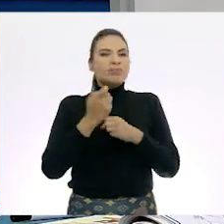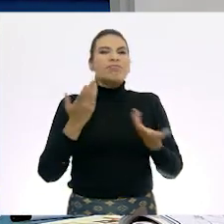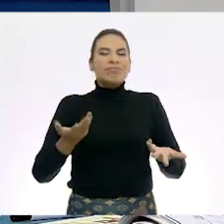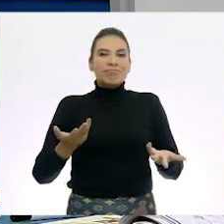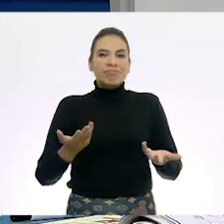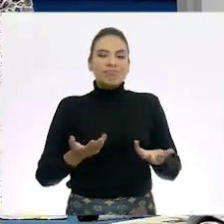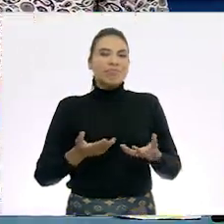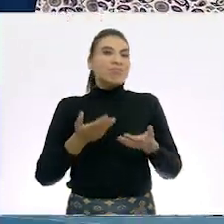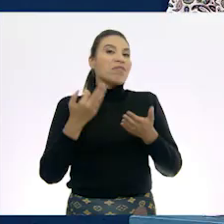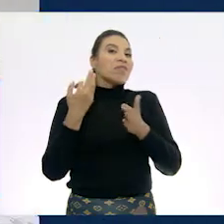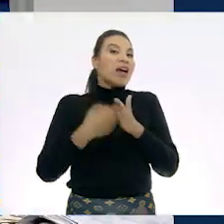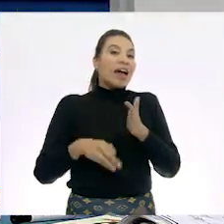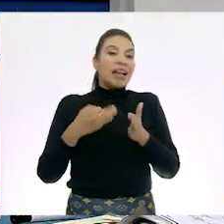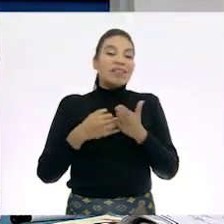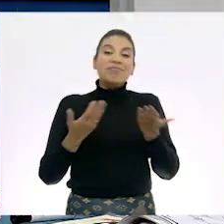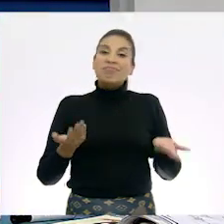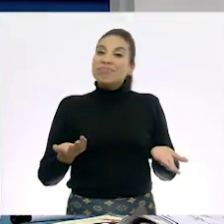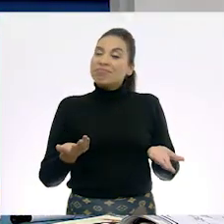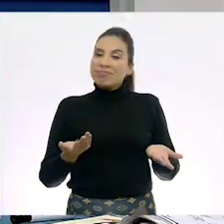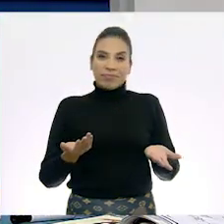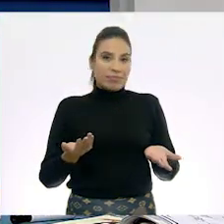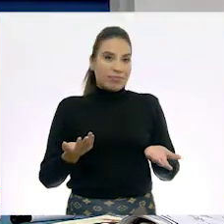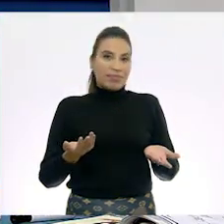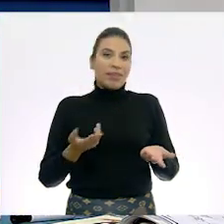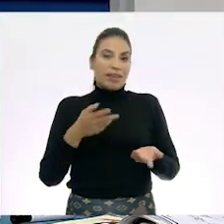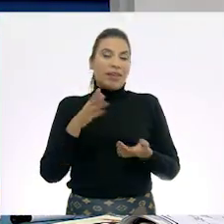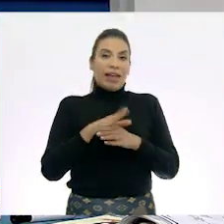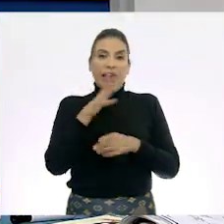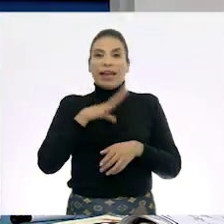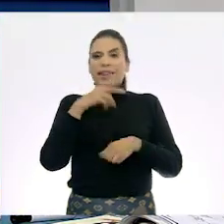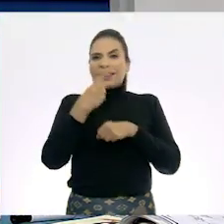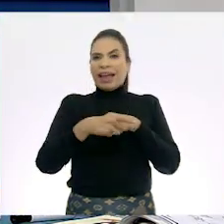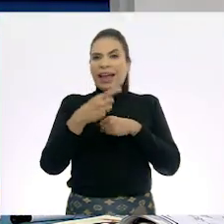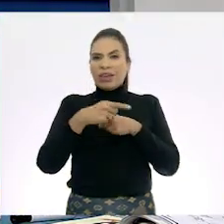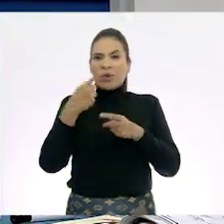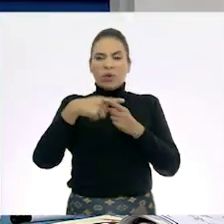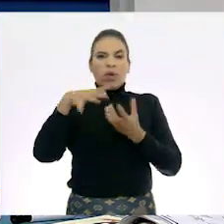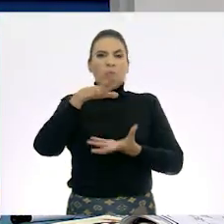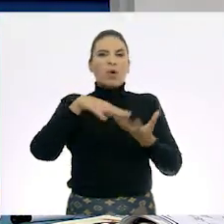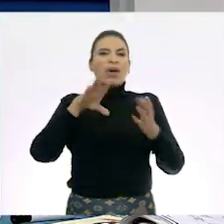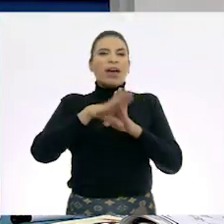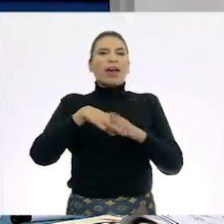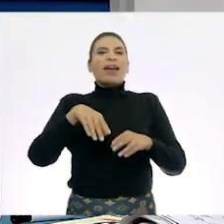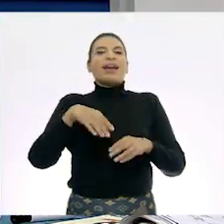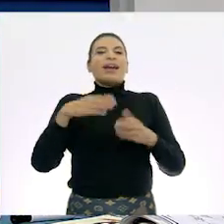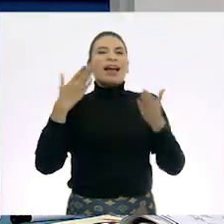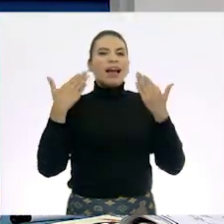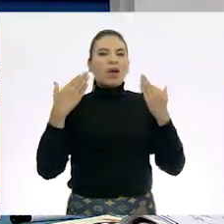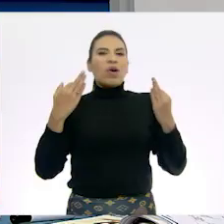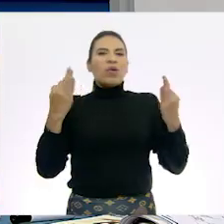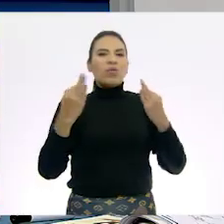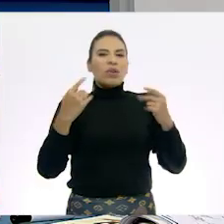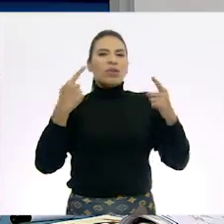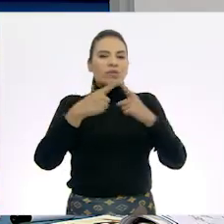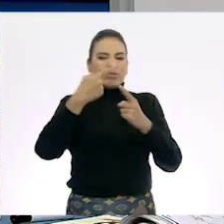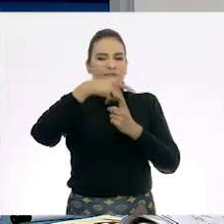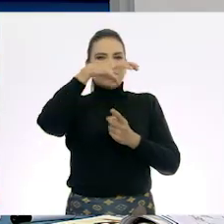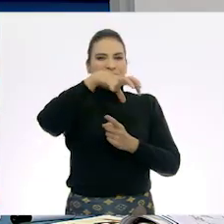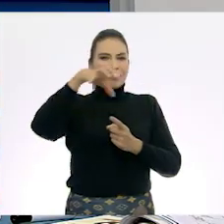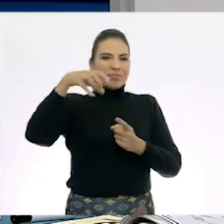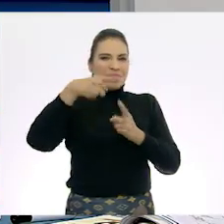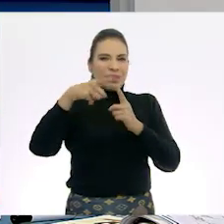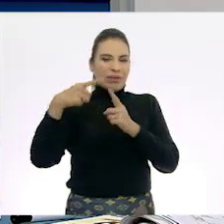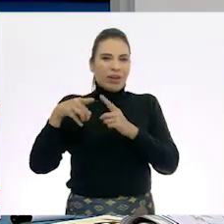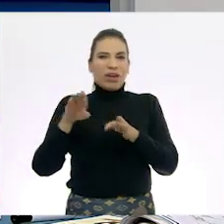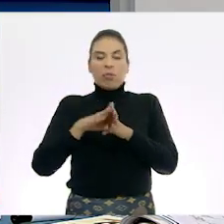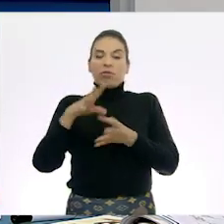estarían escasos. Indudablemente esto tendría daños en los ecosistemas y en el ambiente, porque estaríamos terminando con recursos